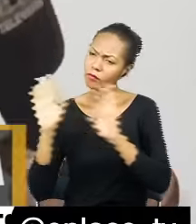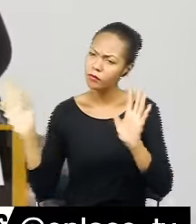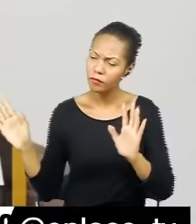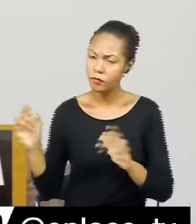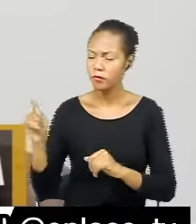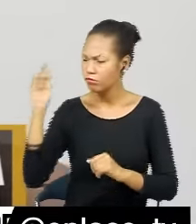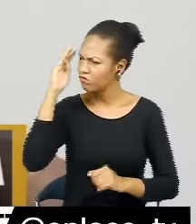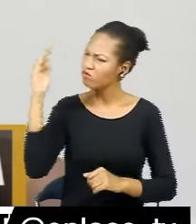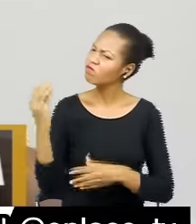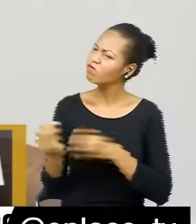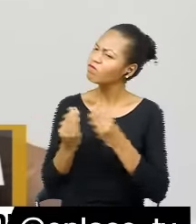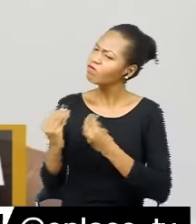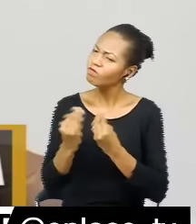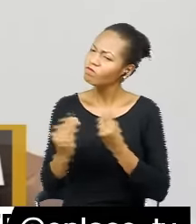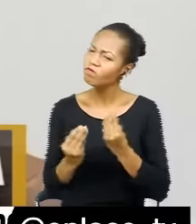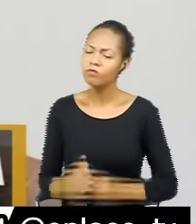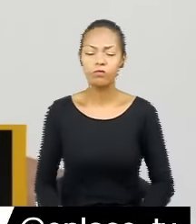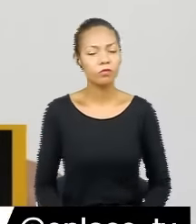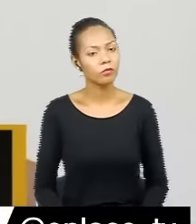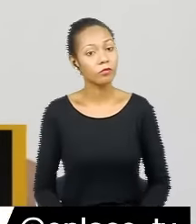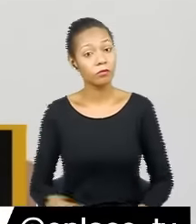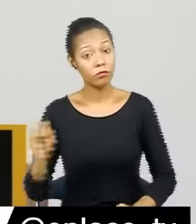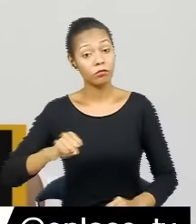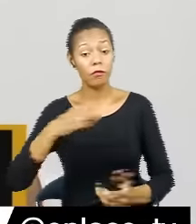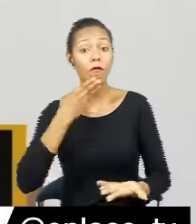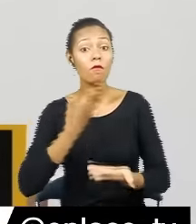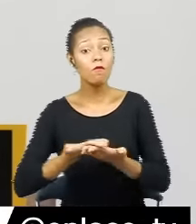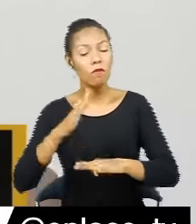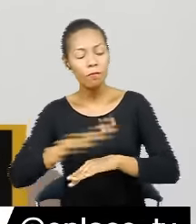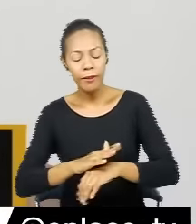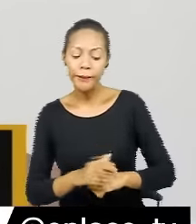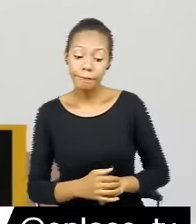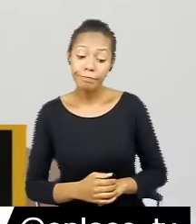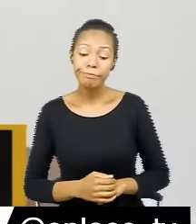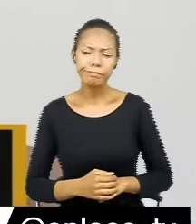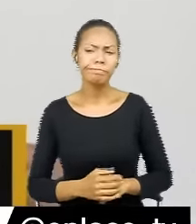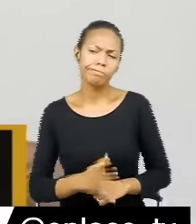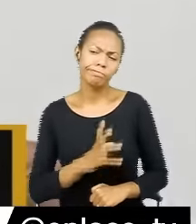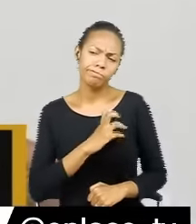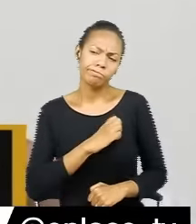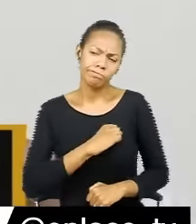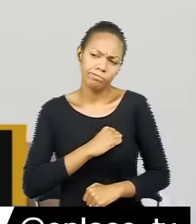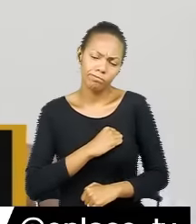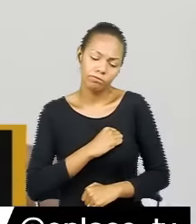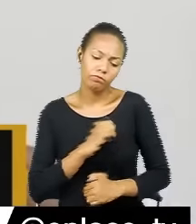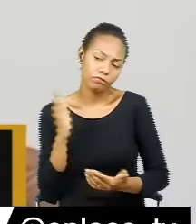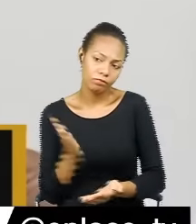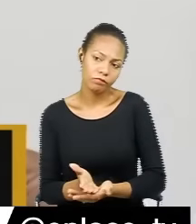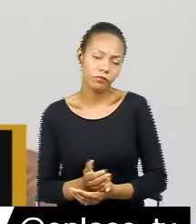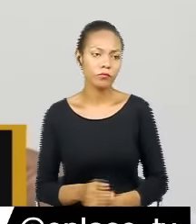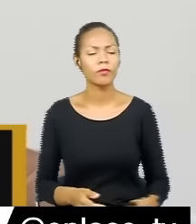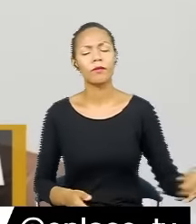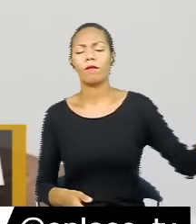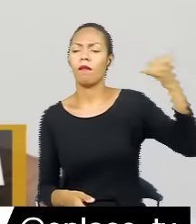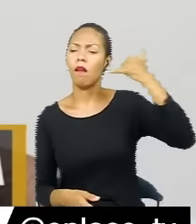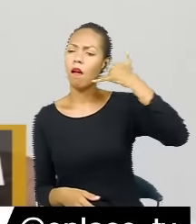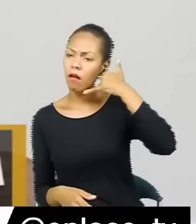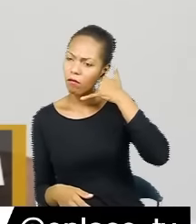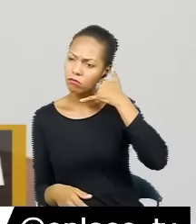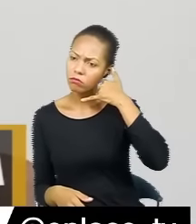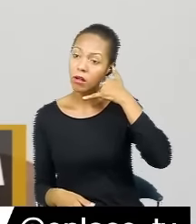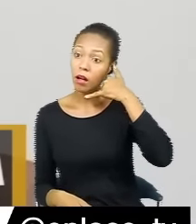mayor. Bueno, buenas tardes. Esto fue una situación, sí, lamentable. Llega una llamada al 123 donde